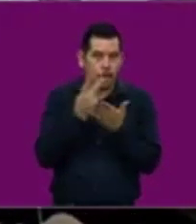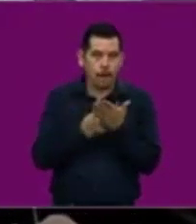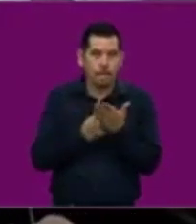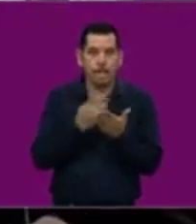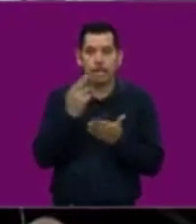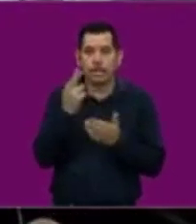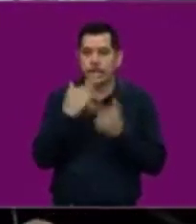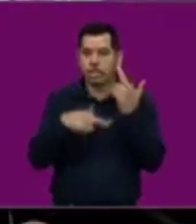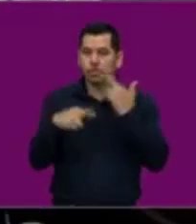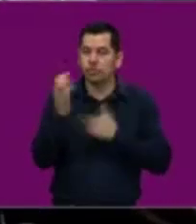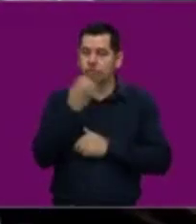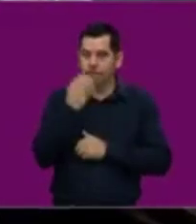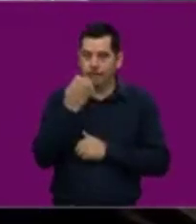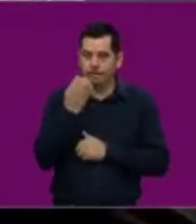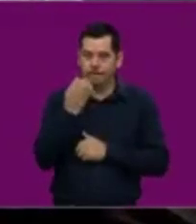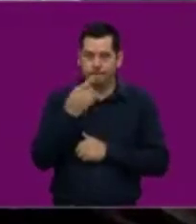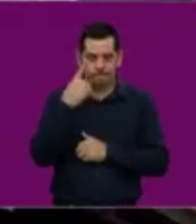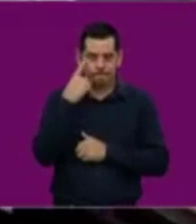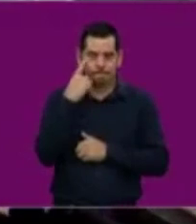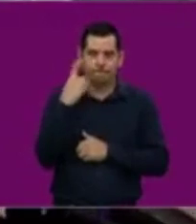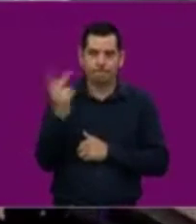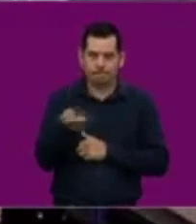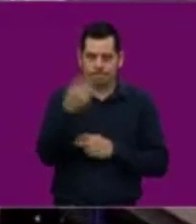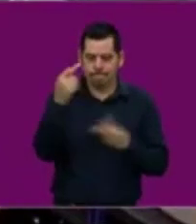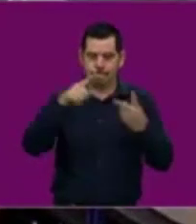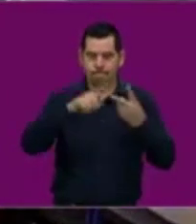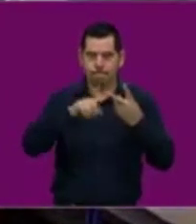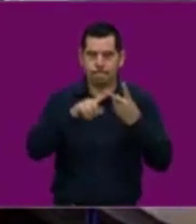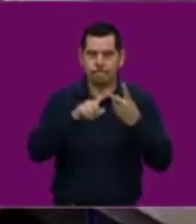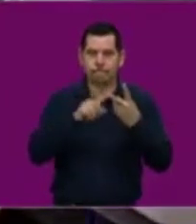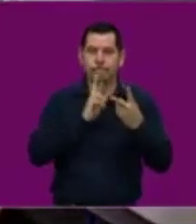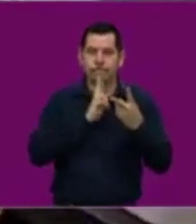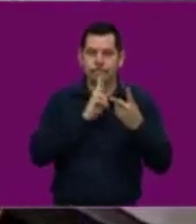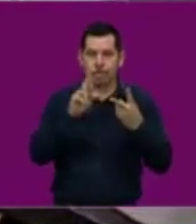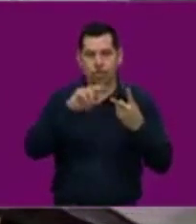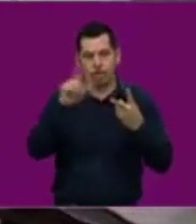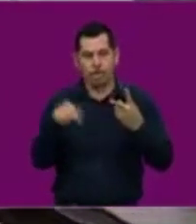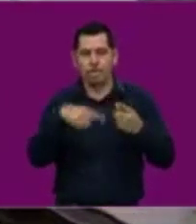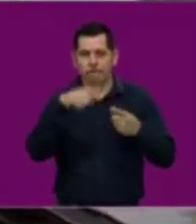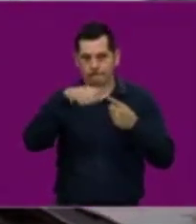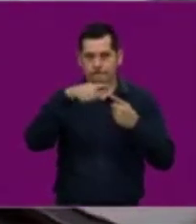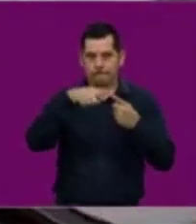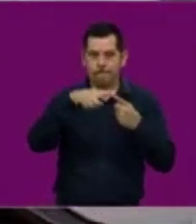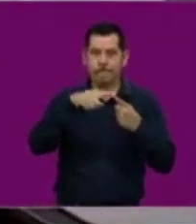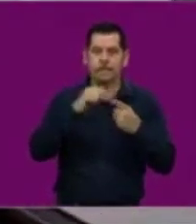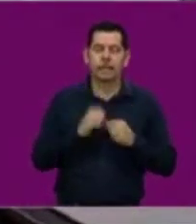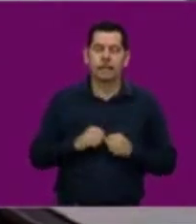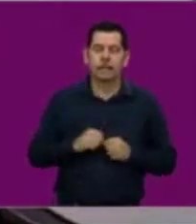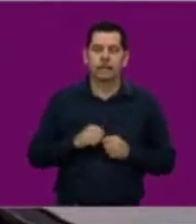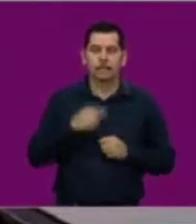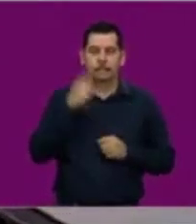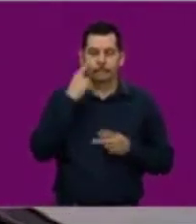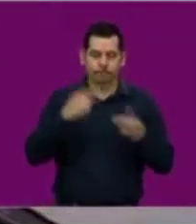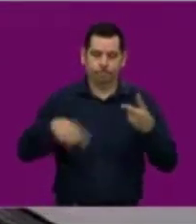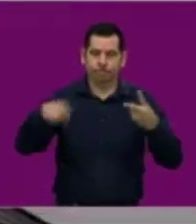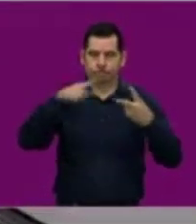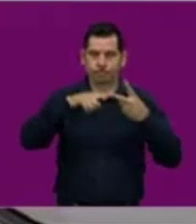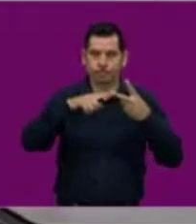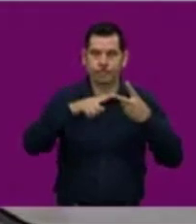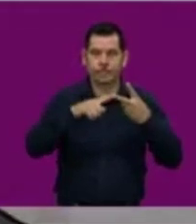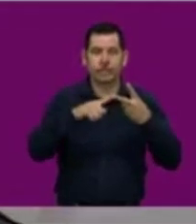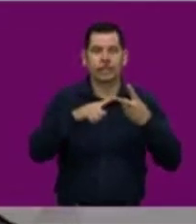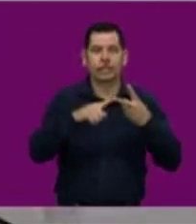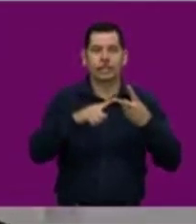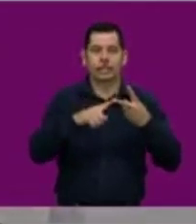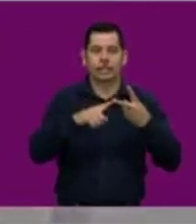voy a contestar la segunda y después me recuerda la primera pata a ver el asunto de los